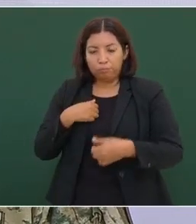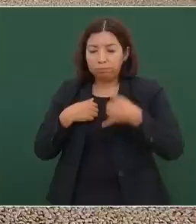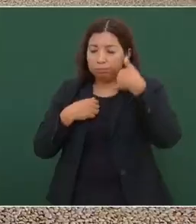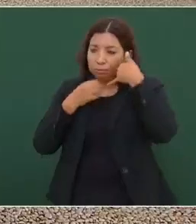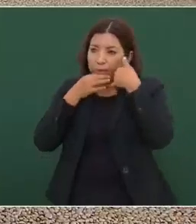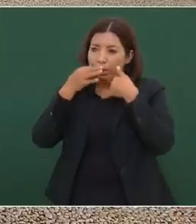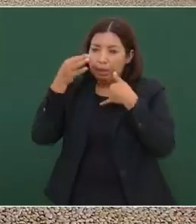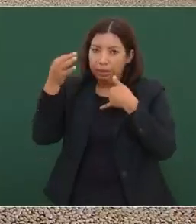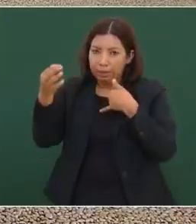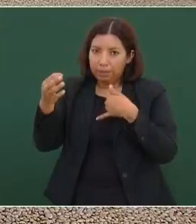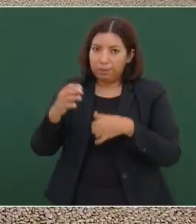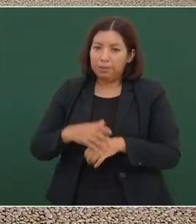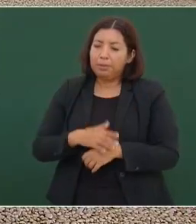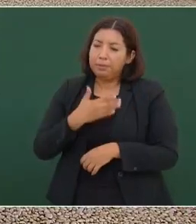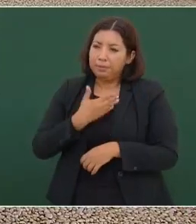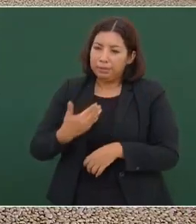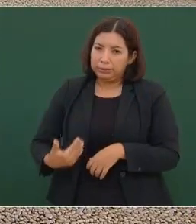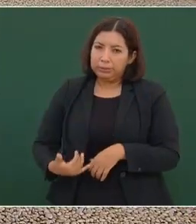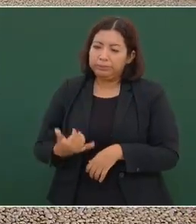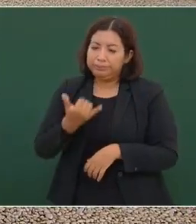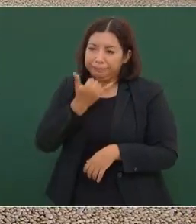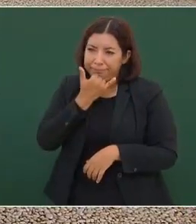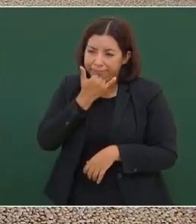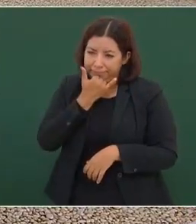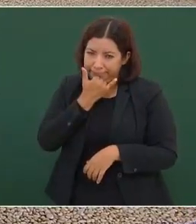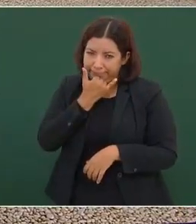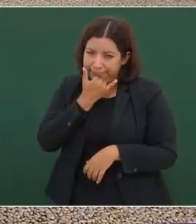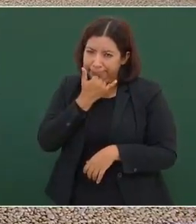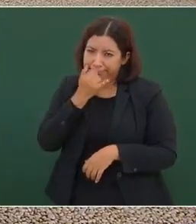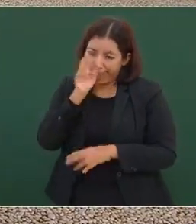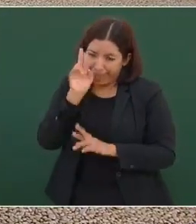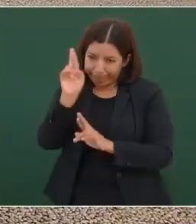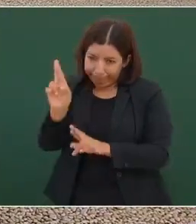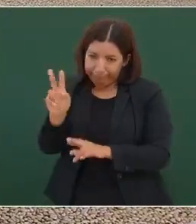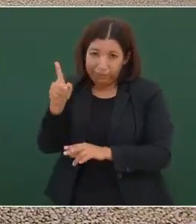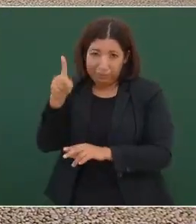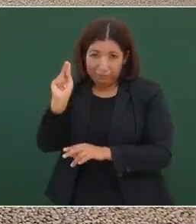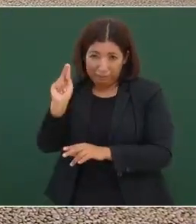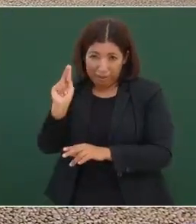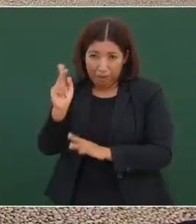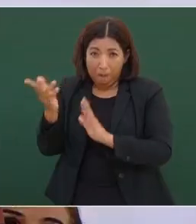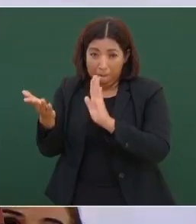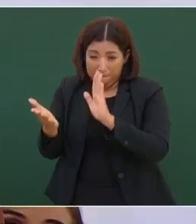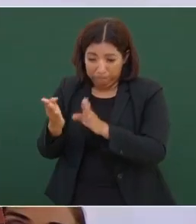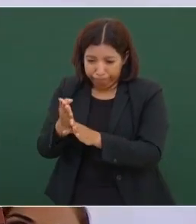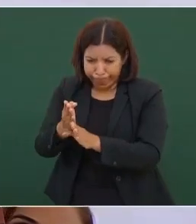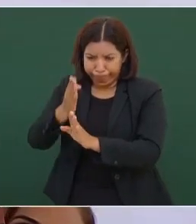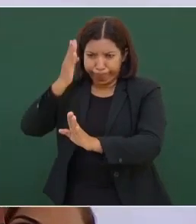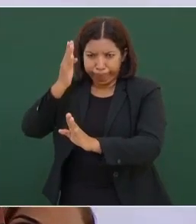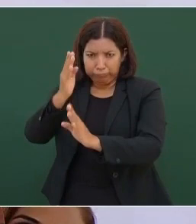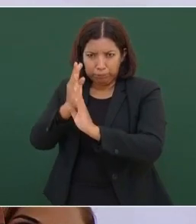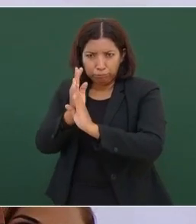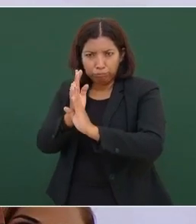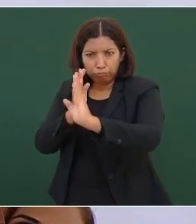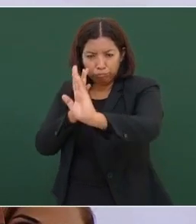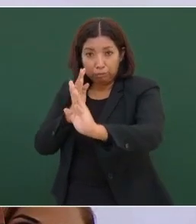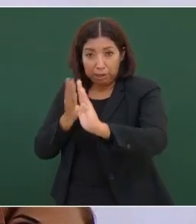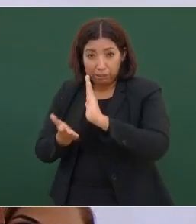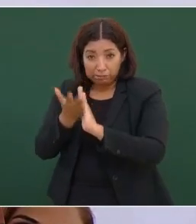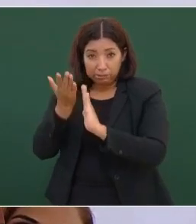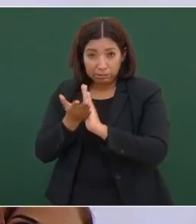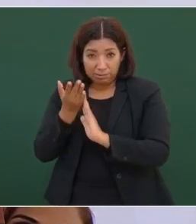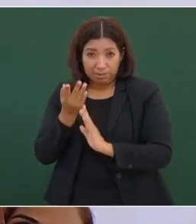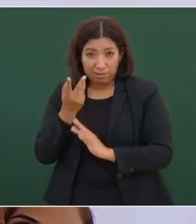eso no es solución, lo del muro. Le voy a mandar unos videos de un túnel